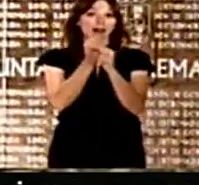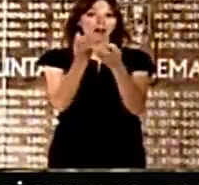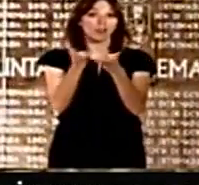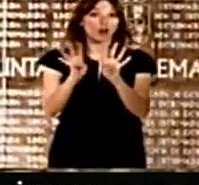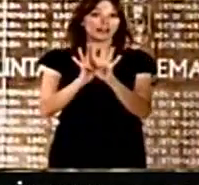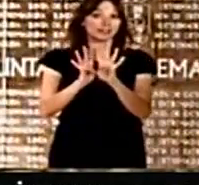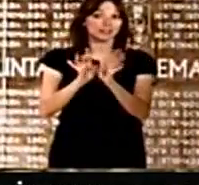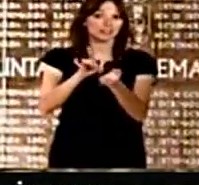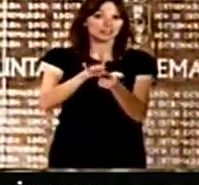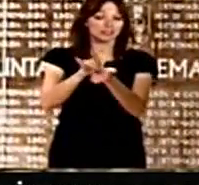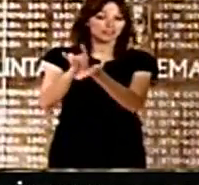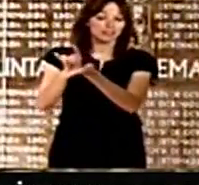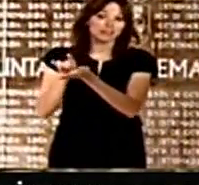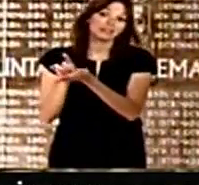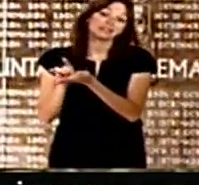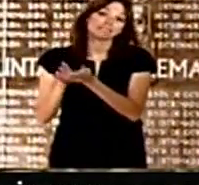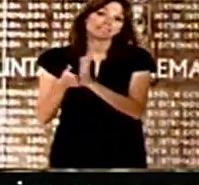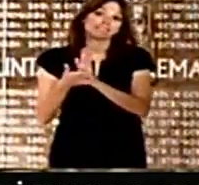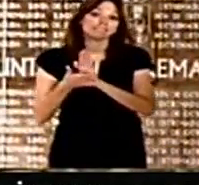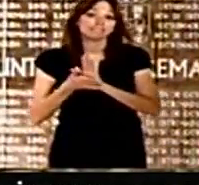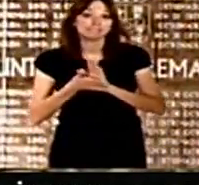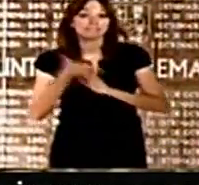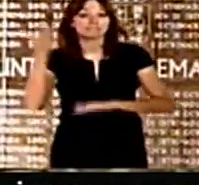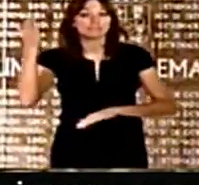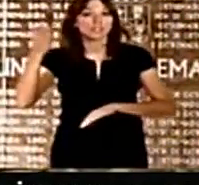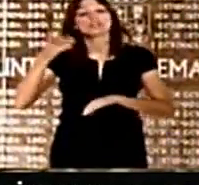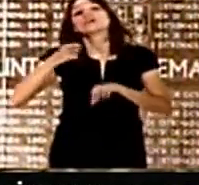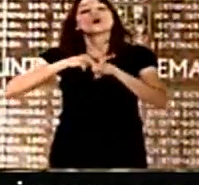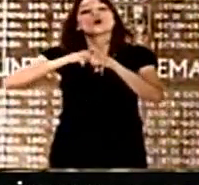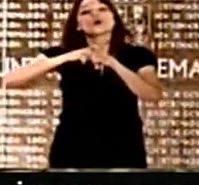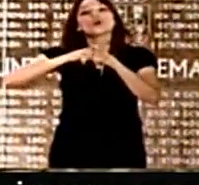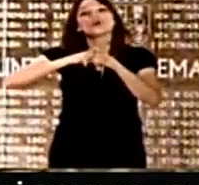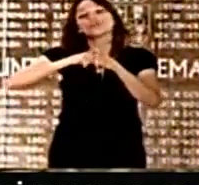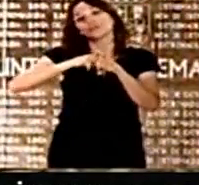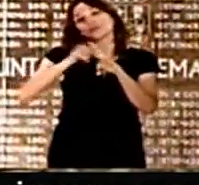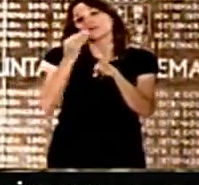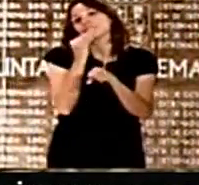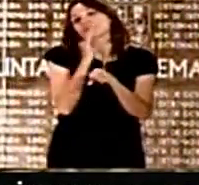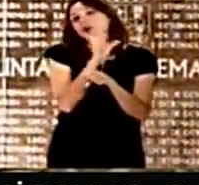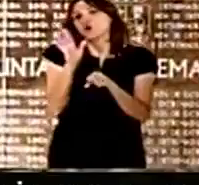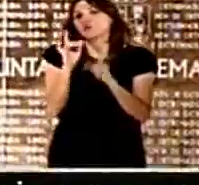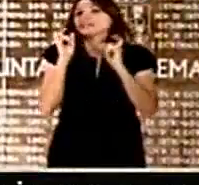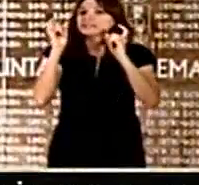con las mejores condiciones posibles como trabajadores que son.